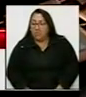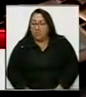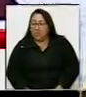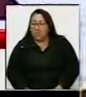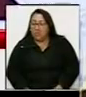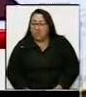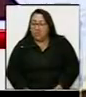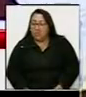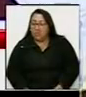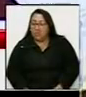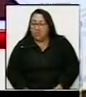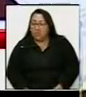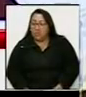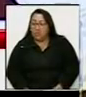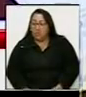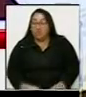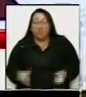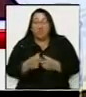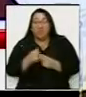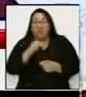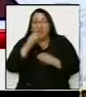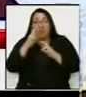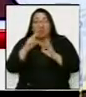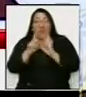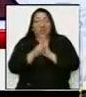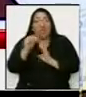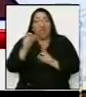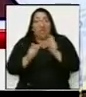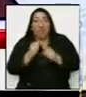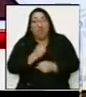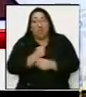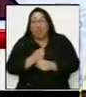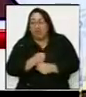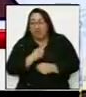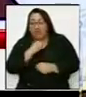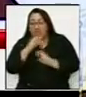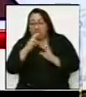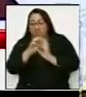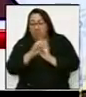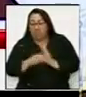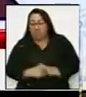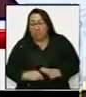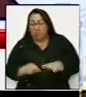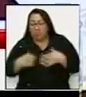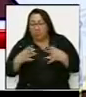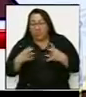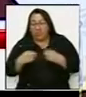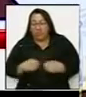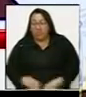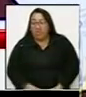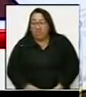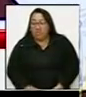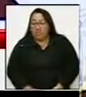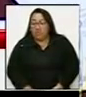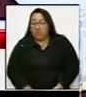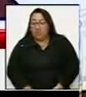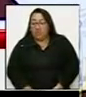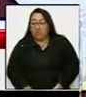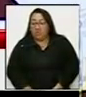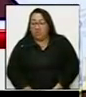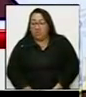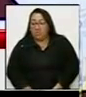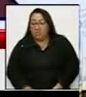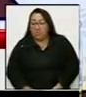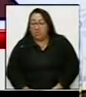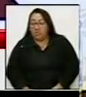que vulnere los derechos de los trabajadores, porque también sería inconstitucional. Y tampoco vamos a permitir que con criterios